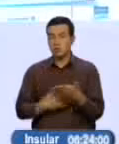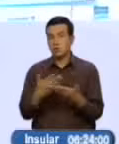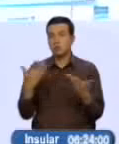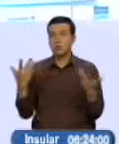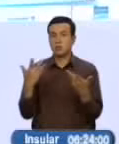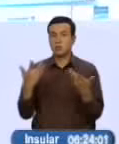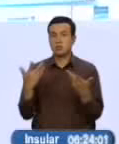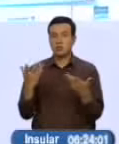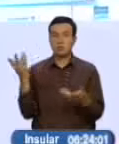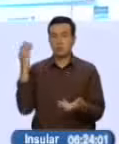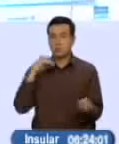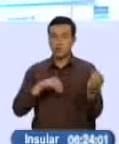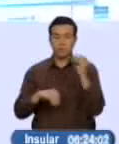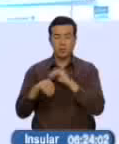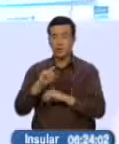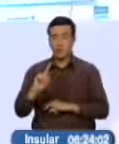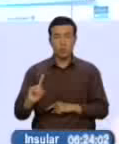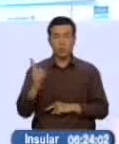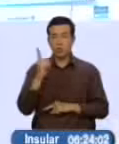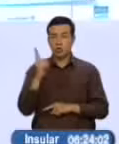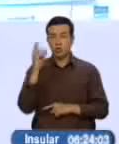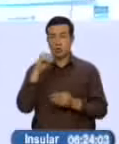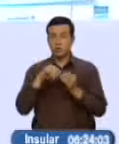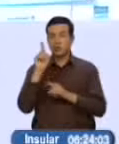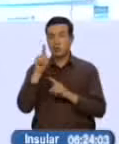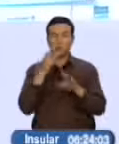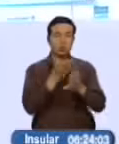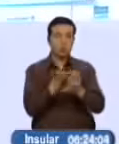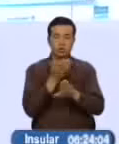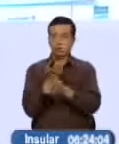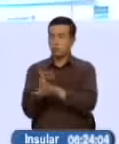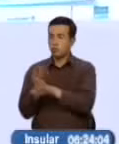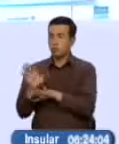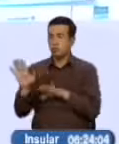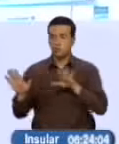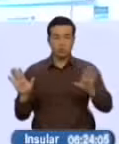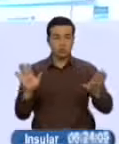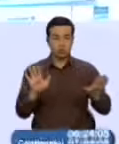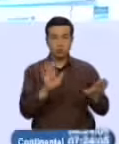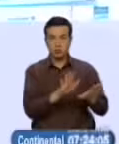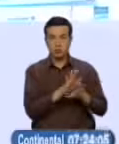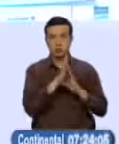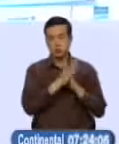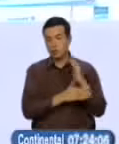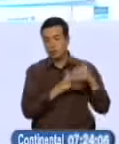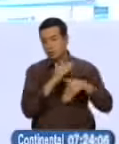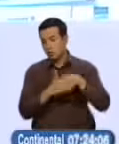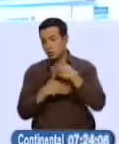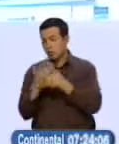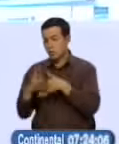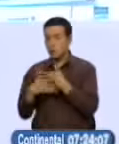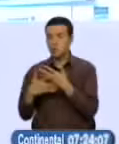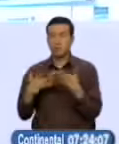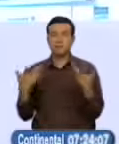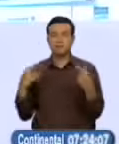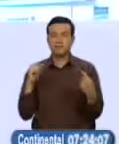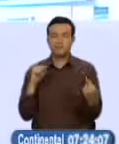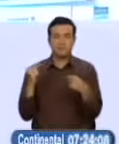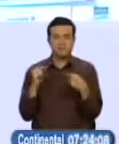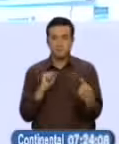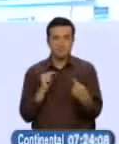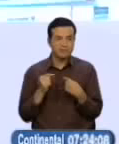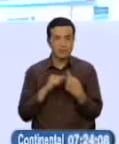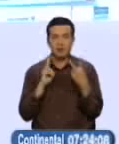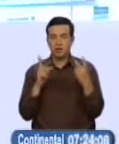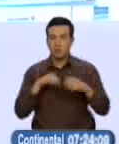era concebido como un solo texto, sino varias propuestas que lo que hicieron durante estos años fue tensar mucho el